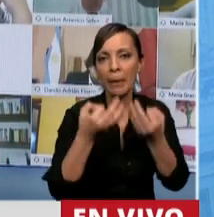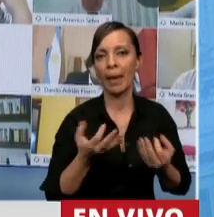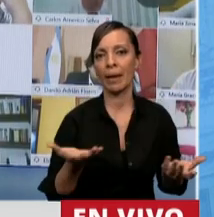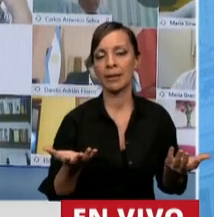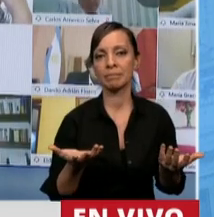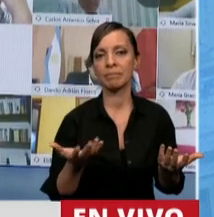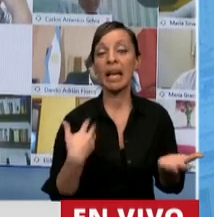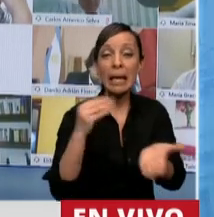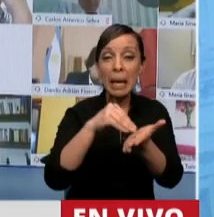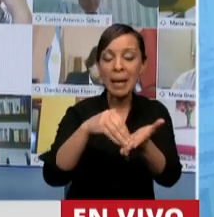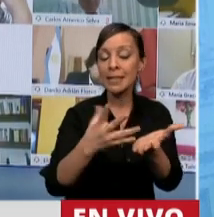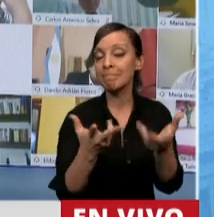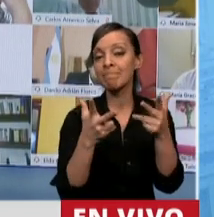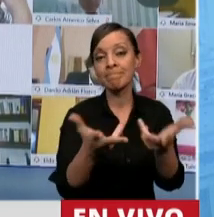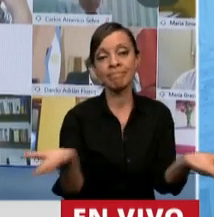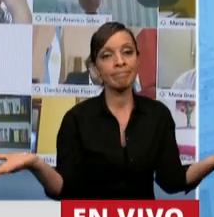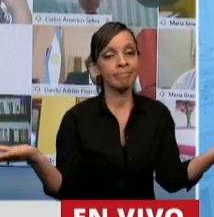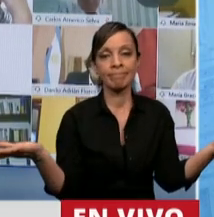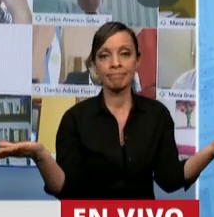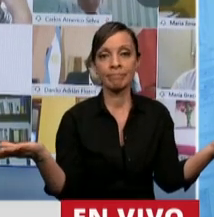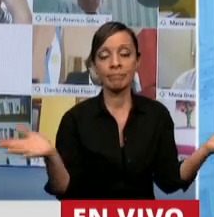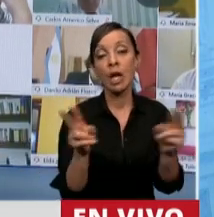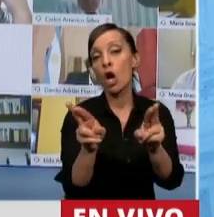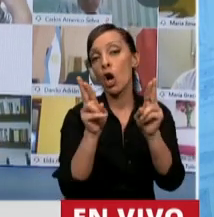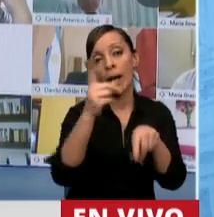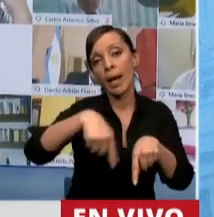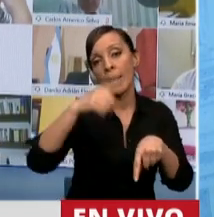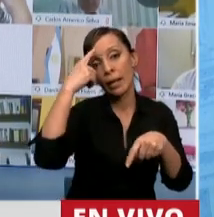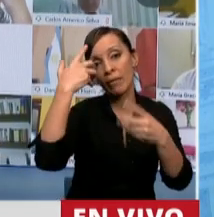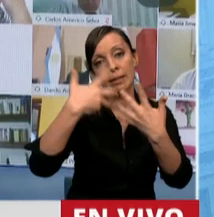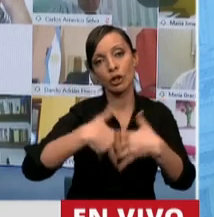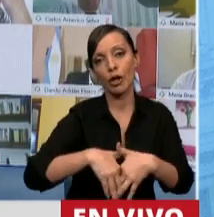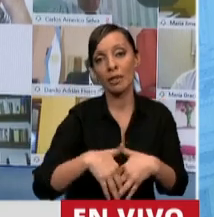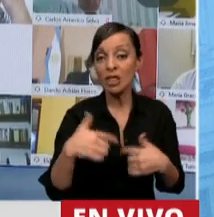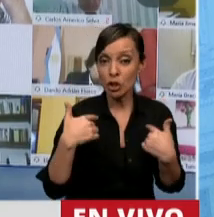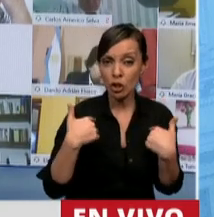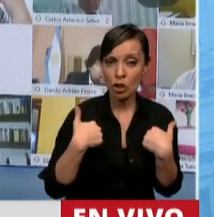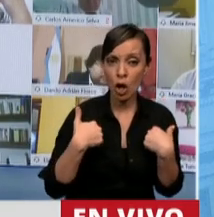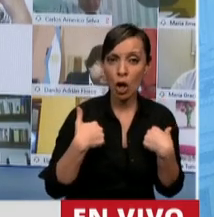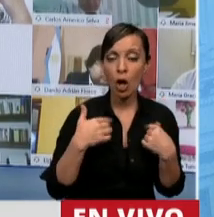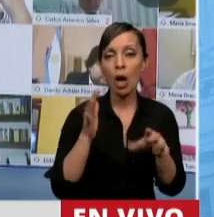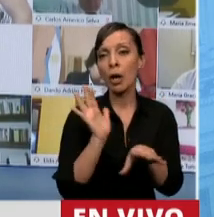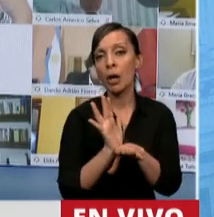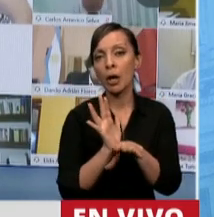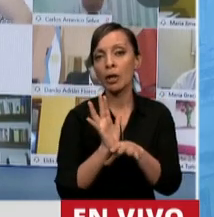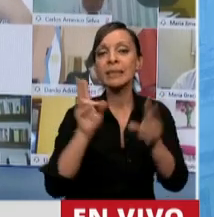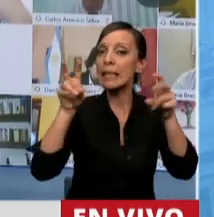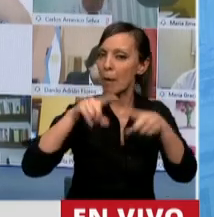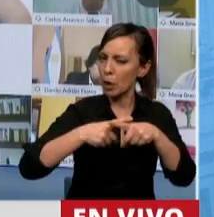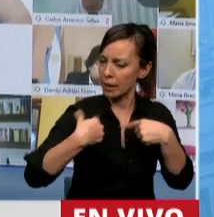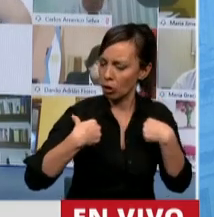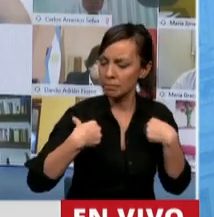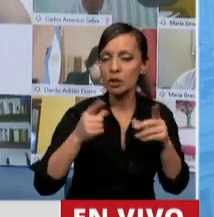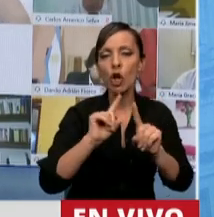¿Qué más decirles? Ojalá que reflexionen. Yo no soy de los que empiezan, y esto ya en el orden de lo político, a